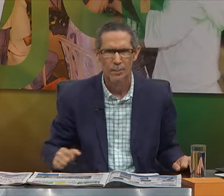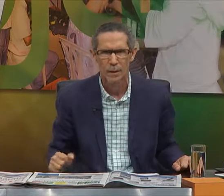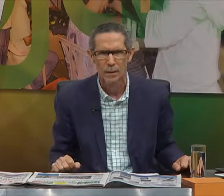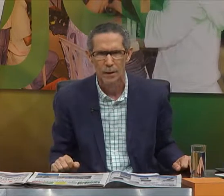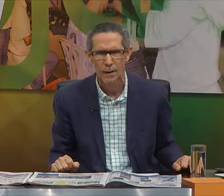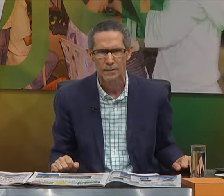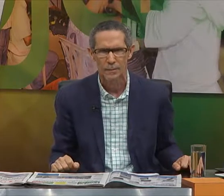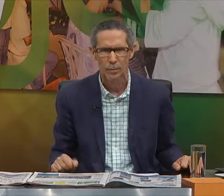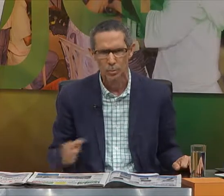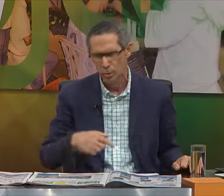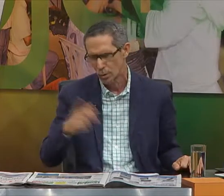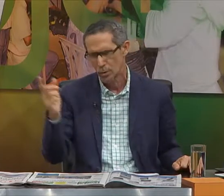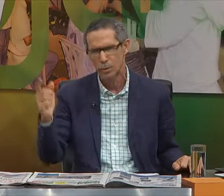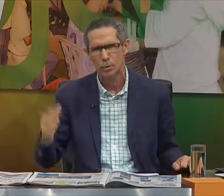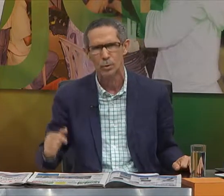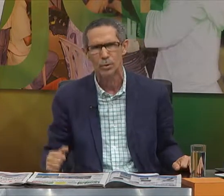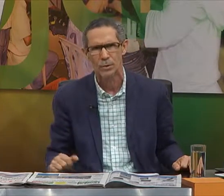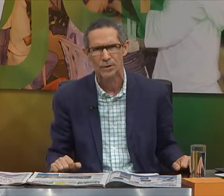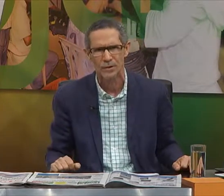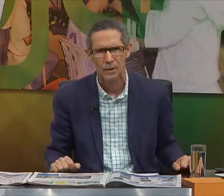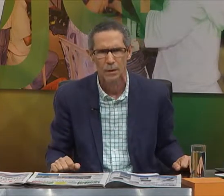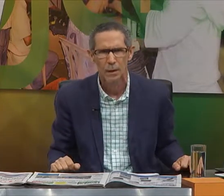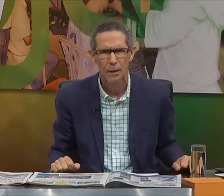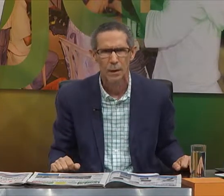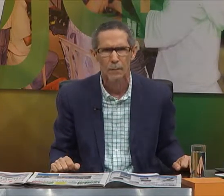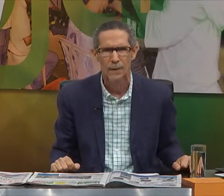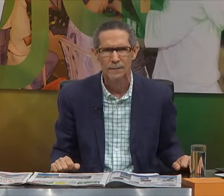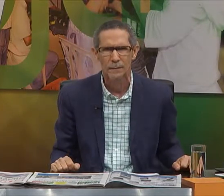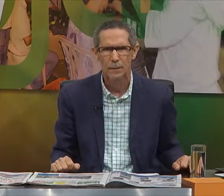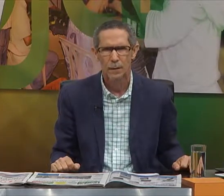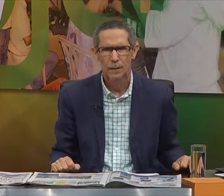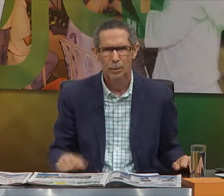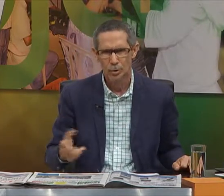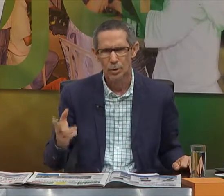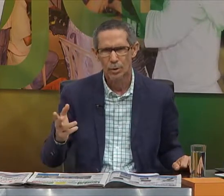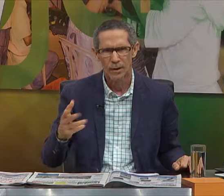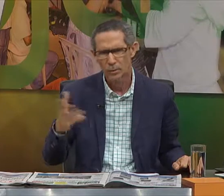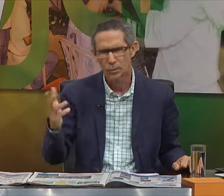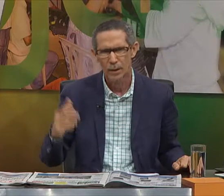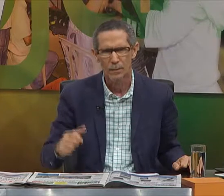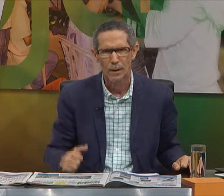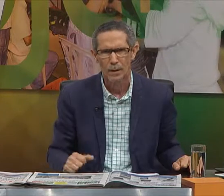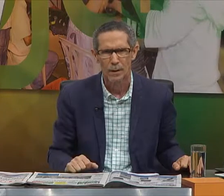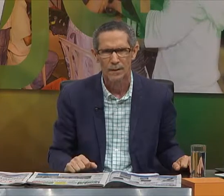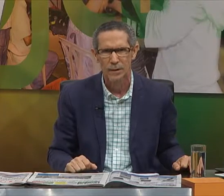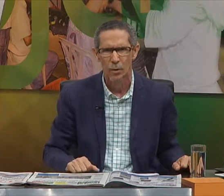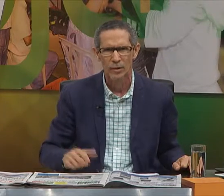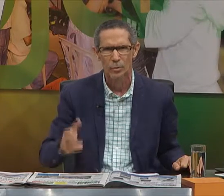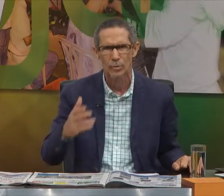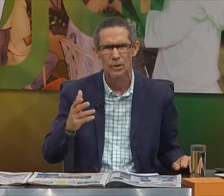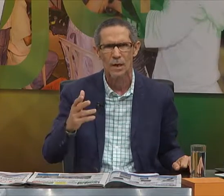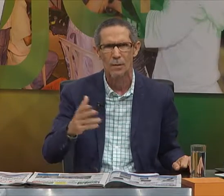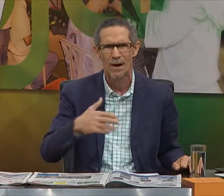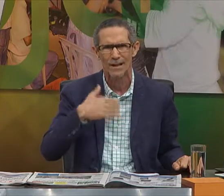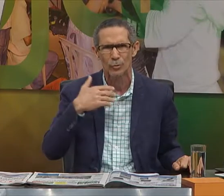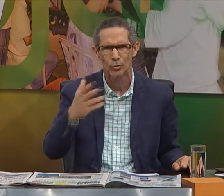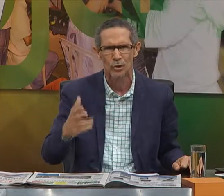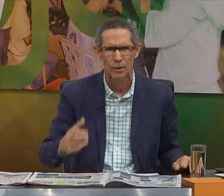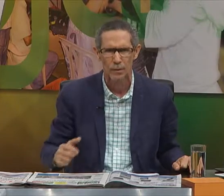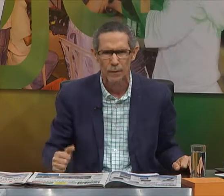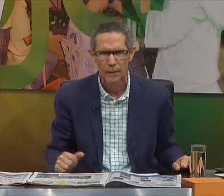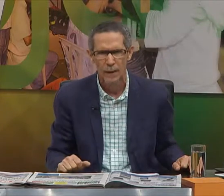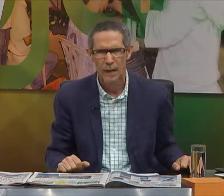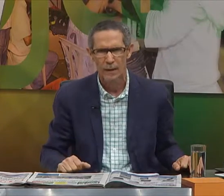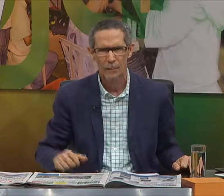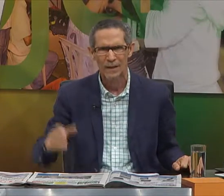horas y media de clases según todos los estudios que se hacían en el país dos horas dos horas y media clase con eso no se llegaba a ningún